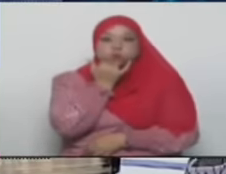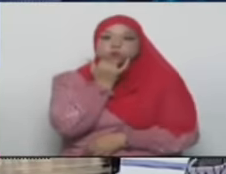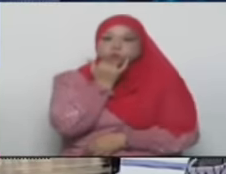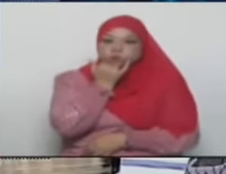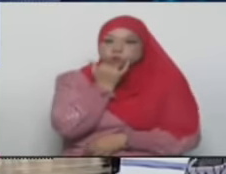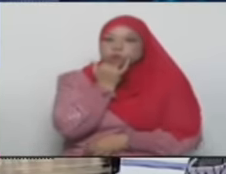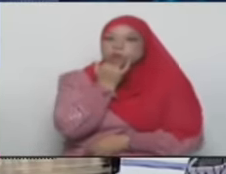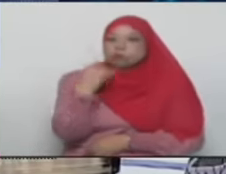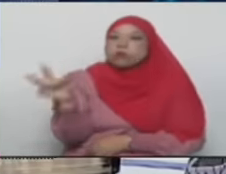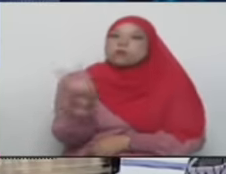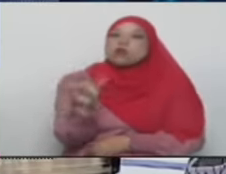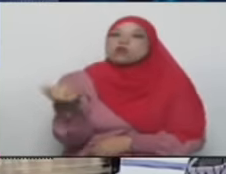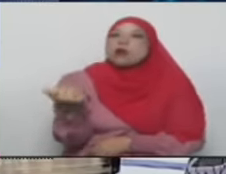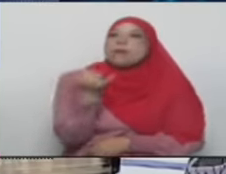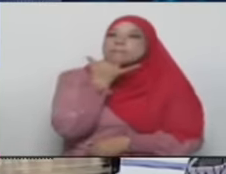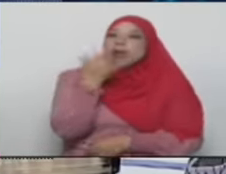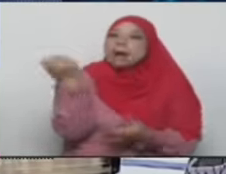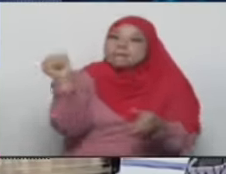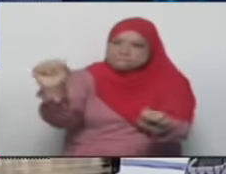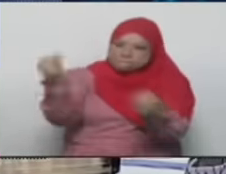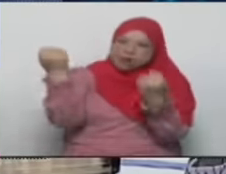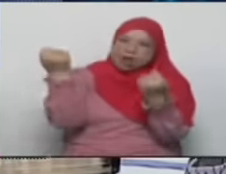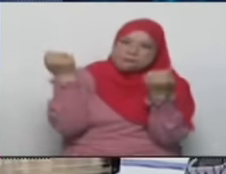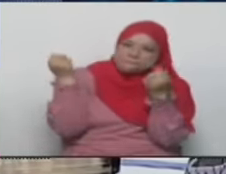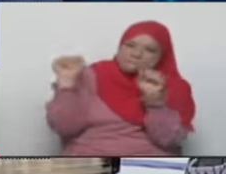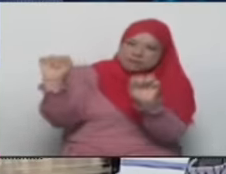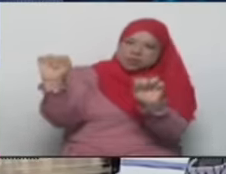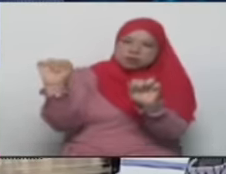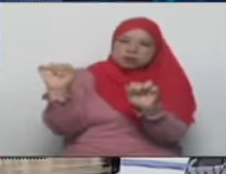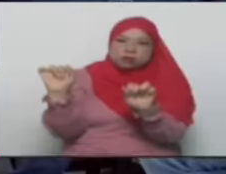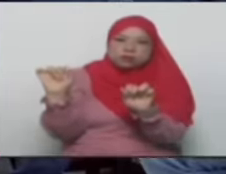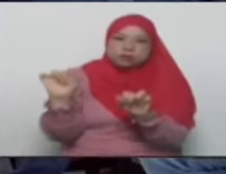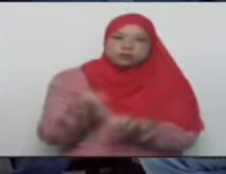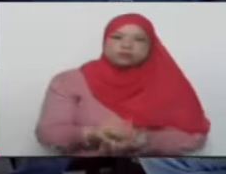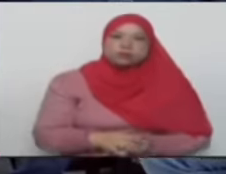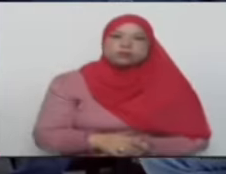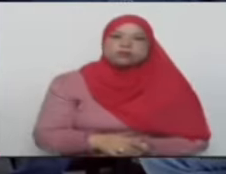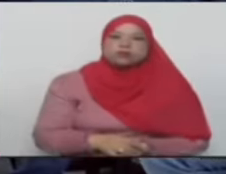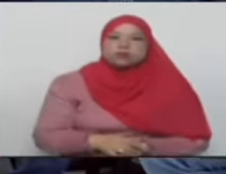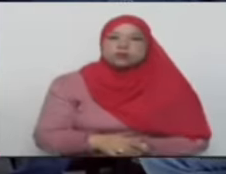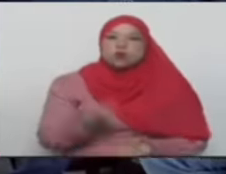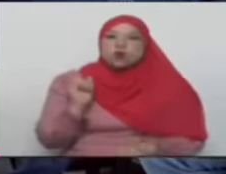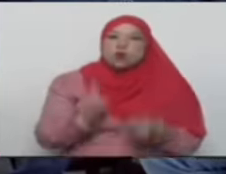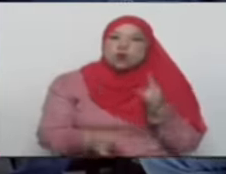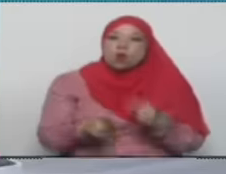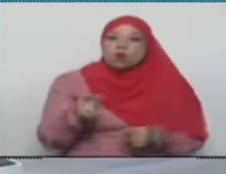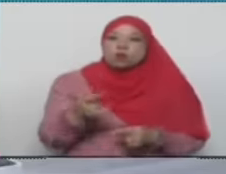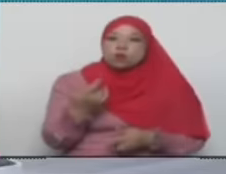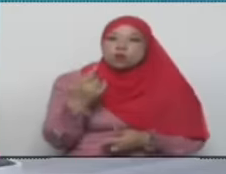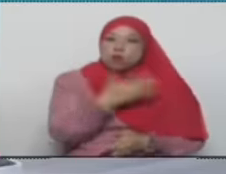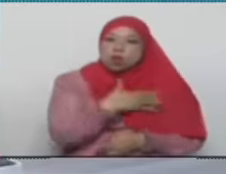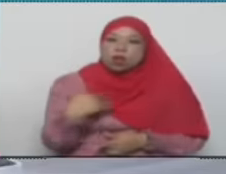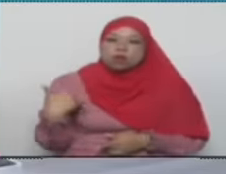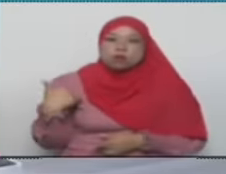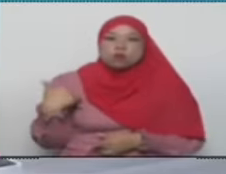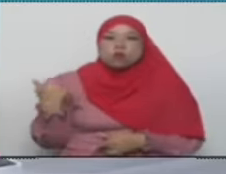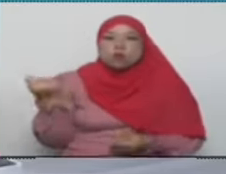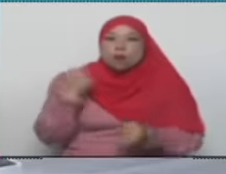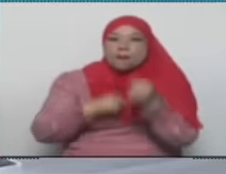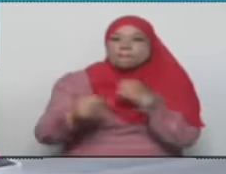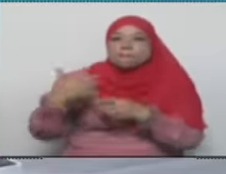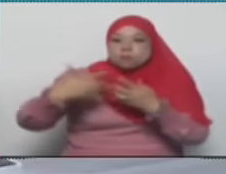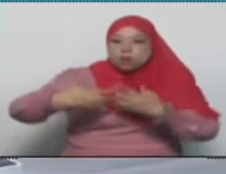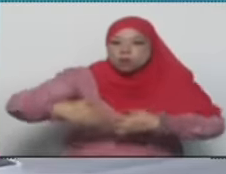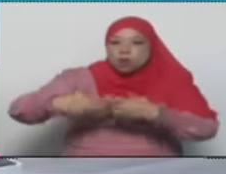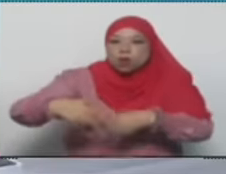Venezuela se estrelló. Se acabó. Esto se lo comentaba, presidente, porque algunos dicen que quería o quiere poner las manos al petróleo